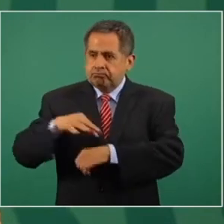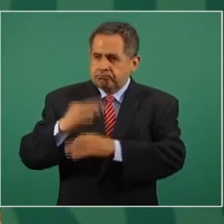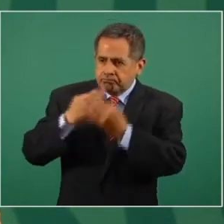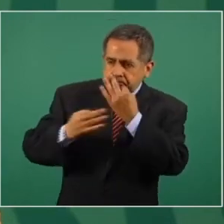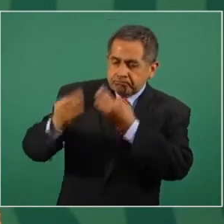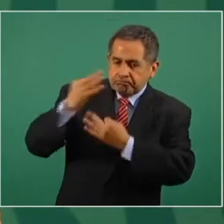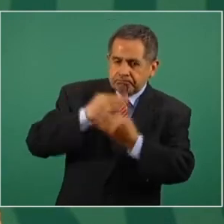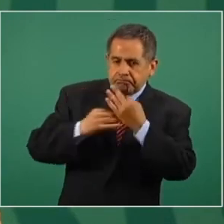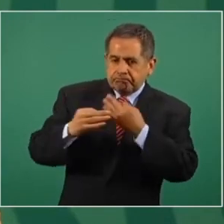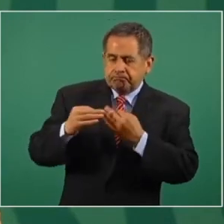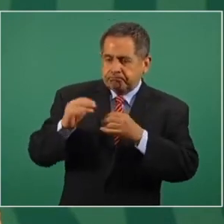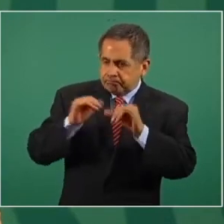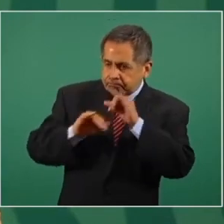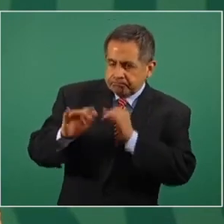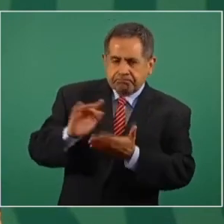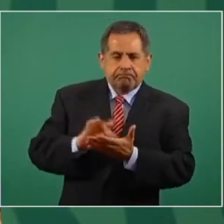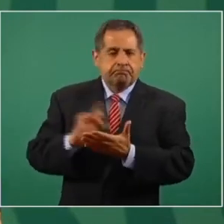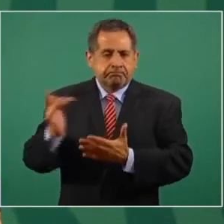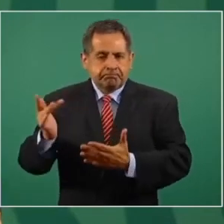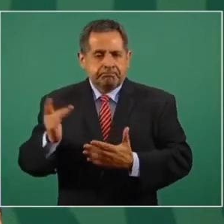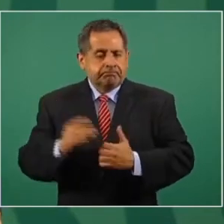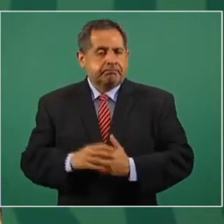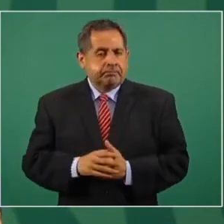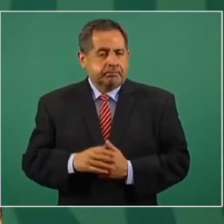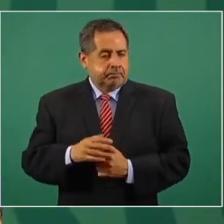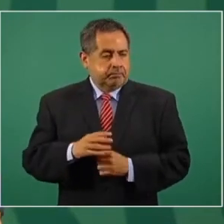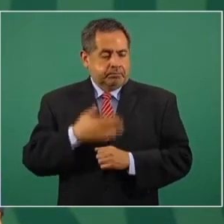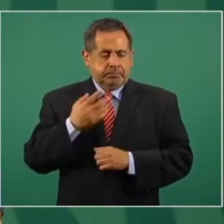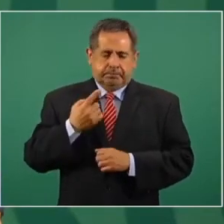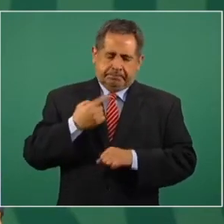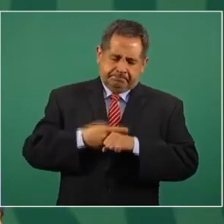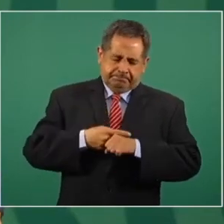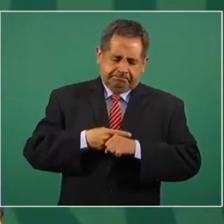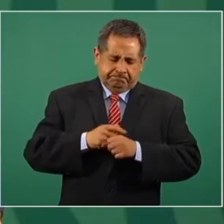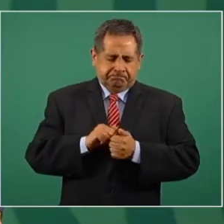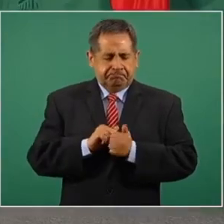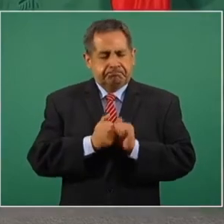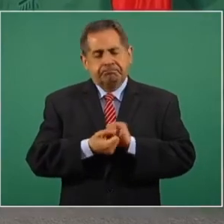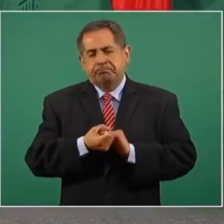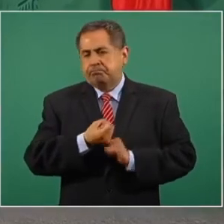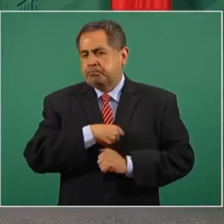salí bien, sano.